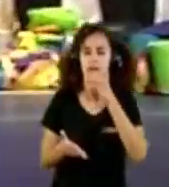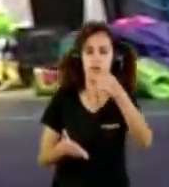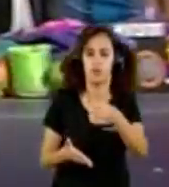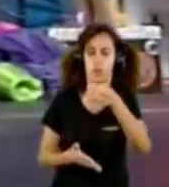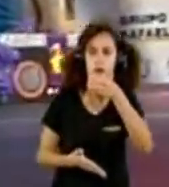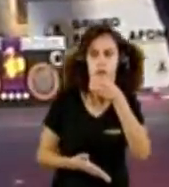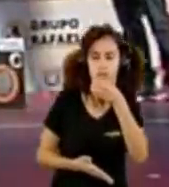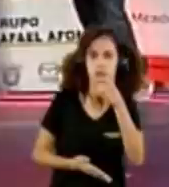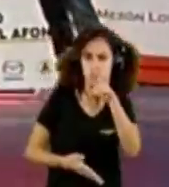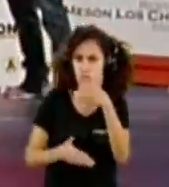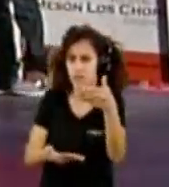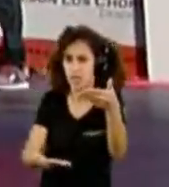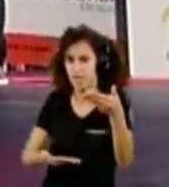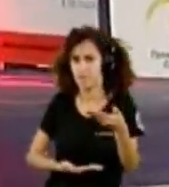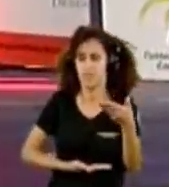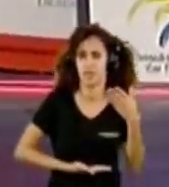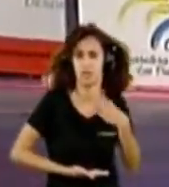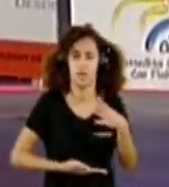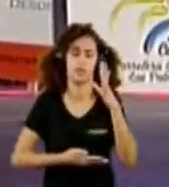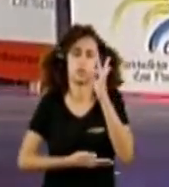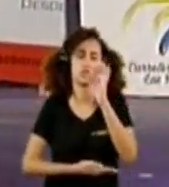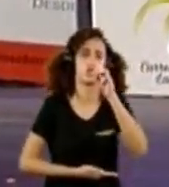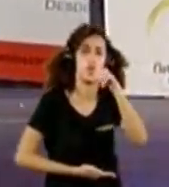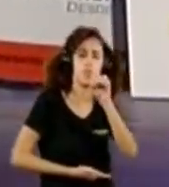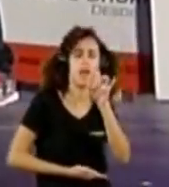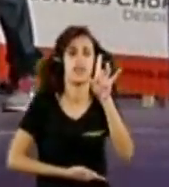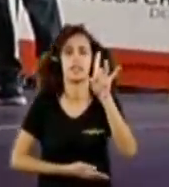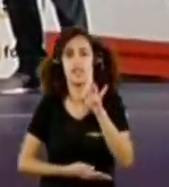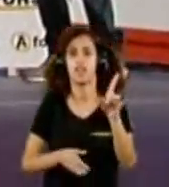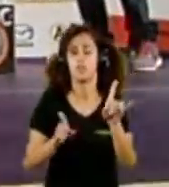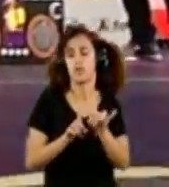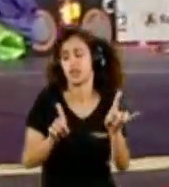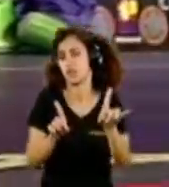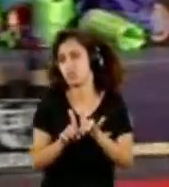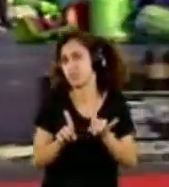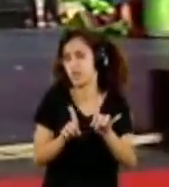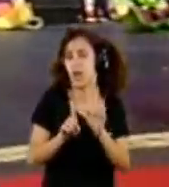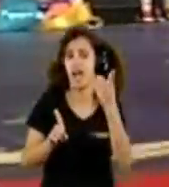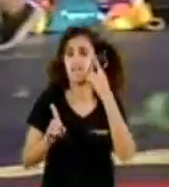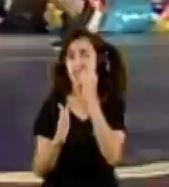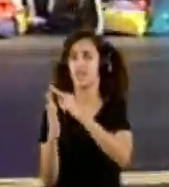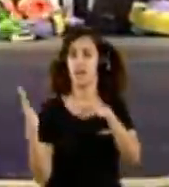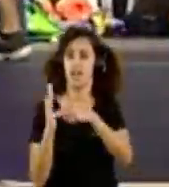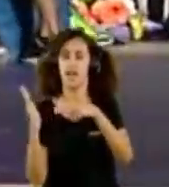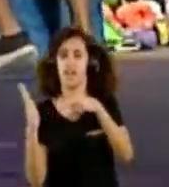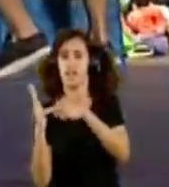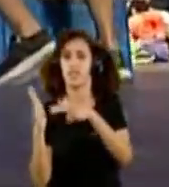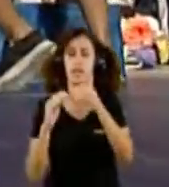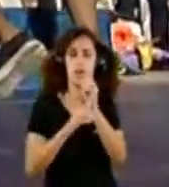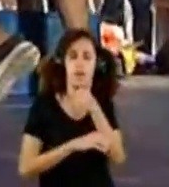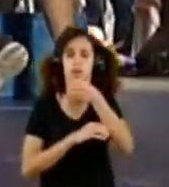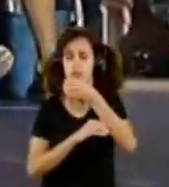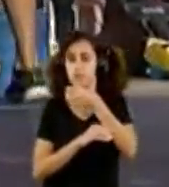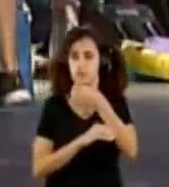micros. Tú puedes ayudarnos rezando a Tomás, porque buena pinta eso no me da. Venga, niño, chupa que voy con los pitos.